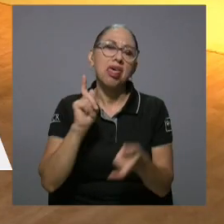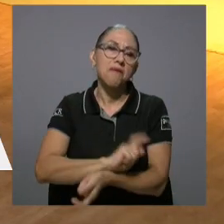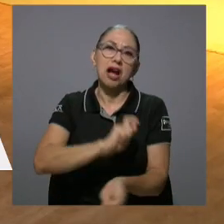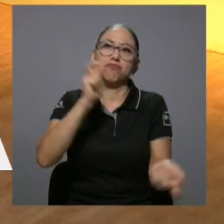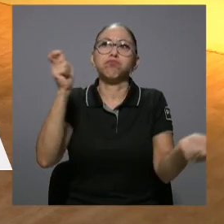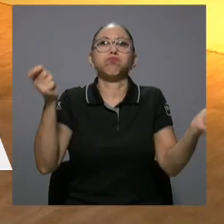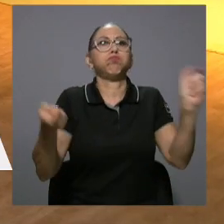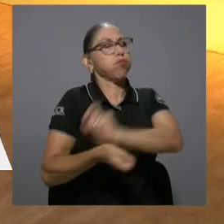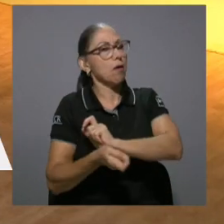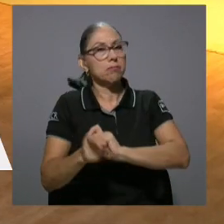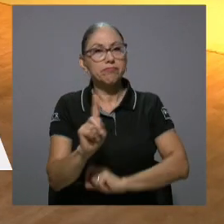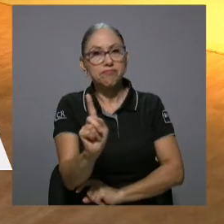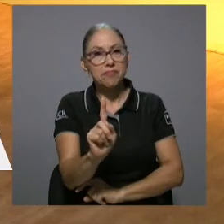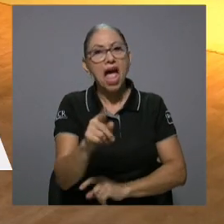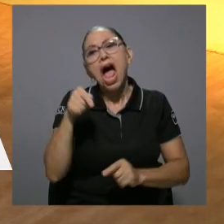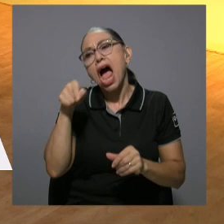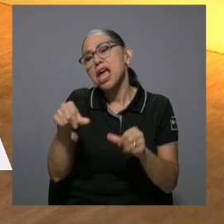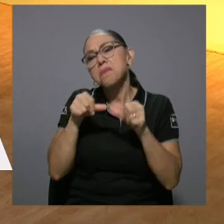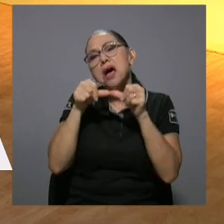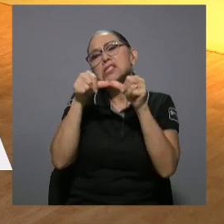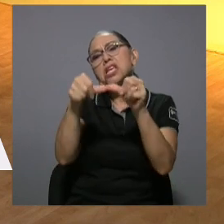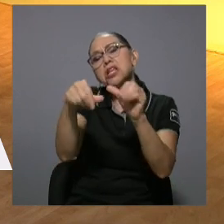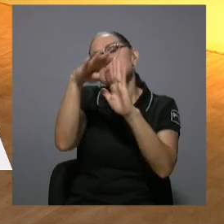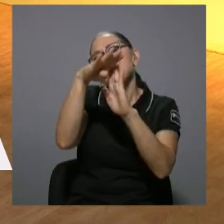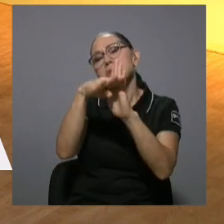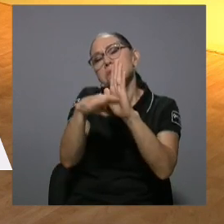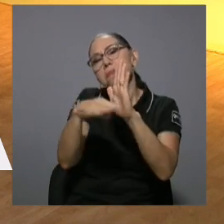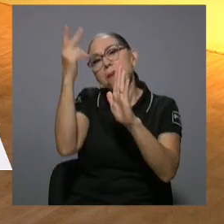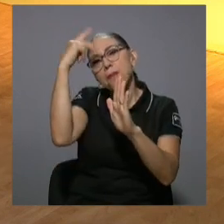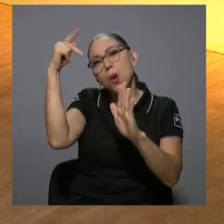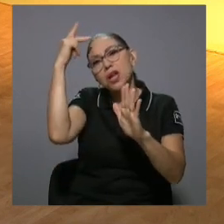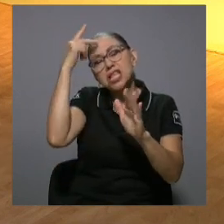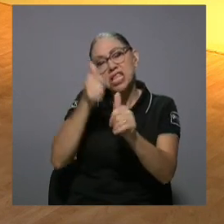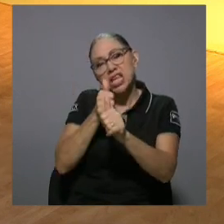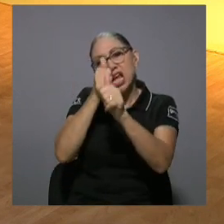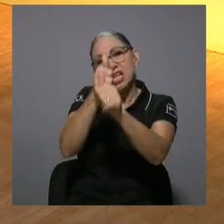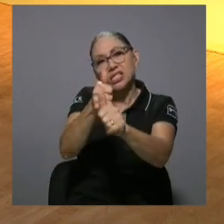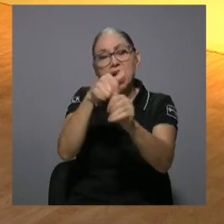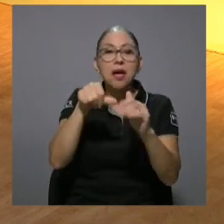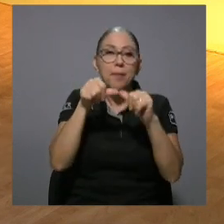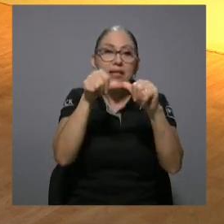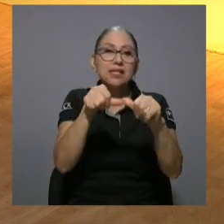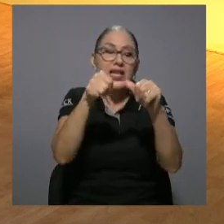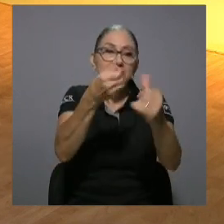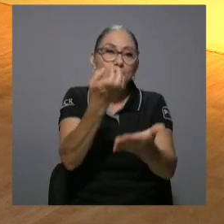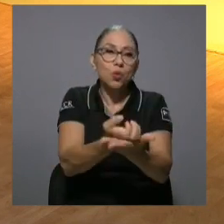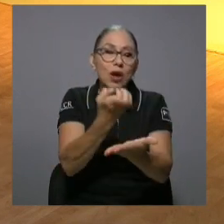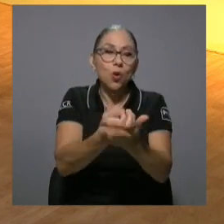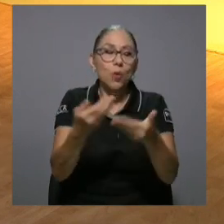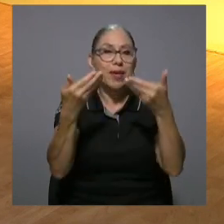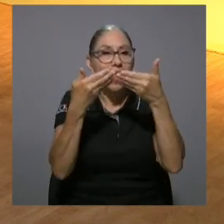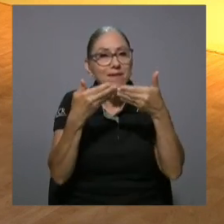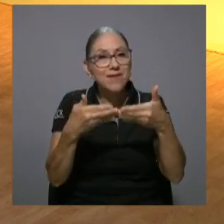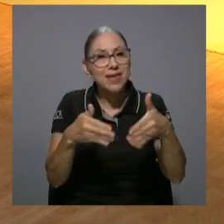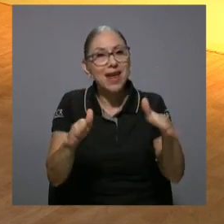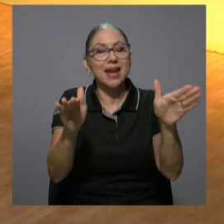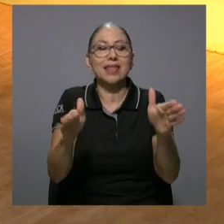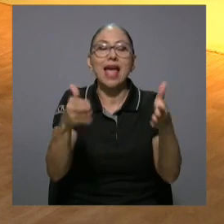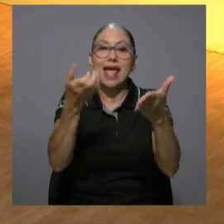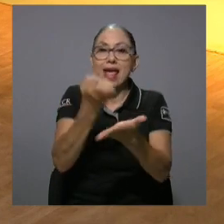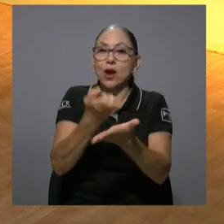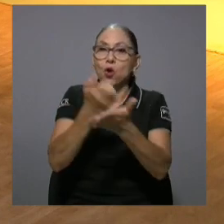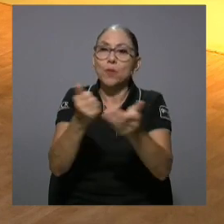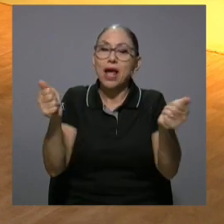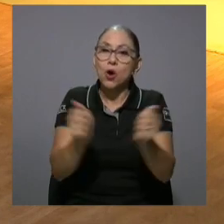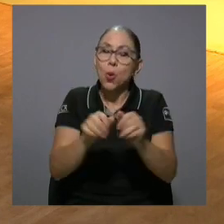líneas políticas ahí van a seguir, va a seguir siendo una economía abierta, una economía con un dinamismo de